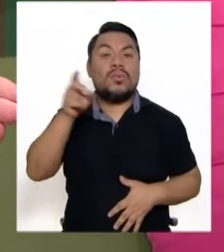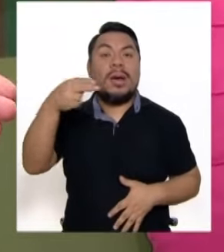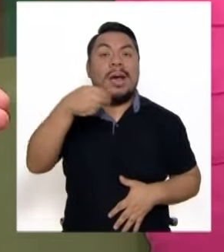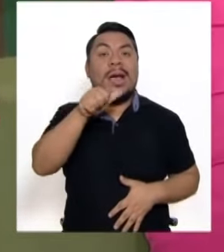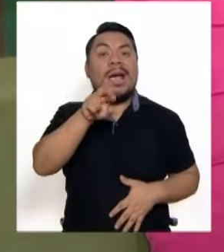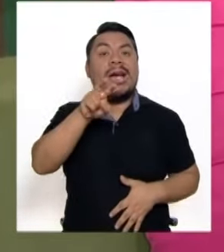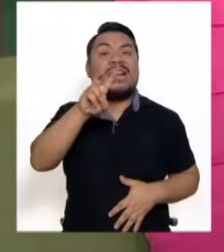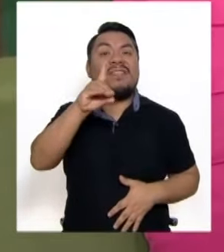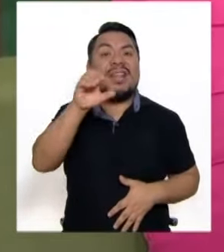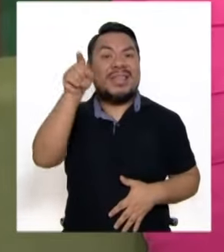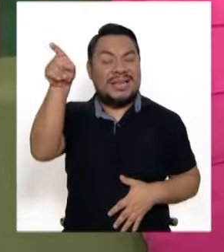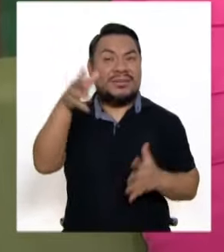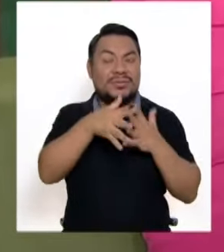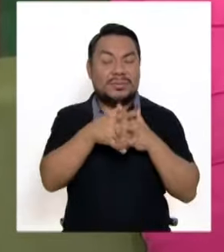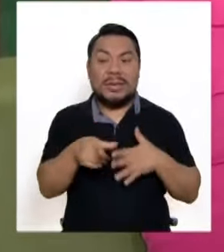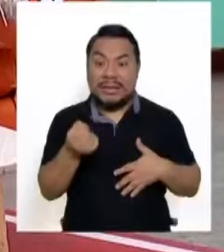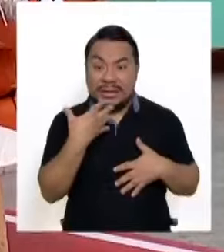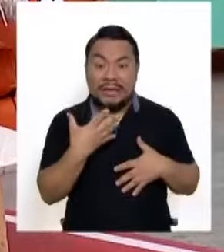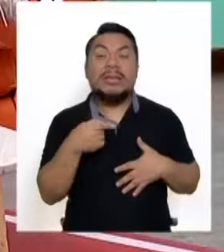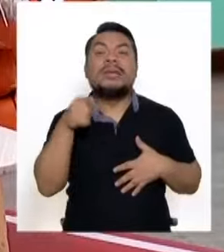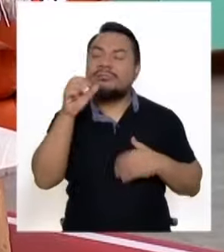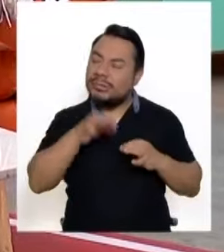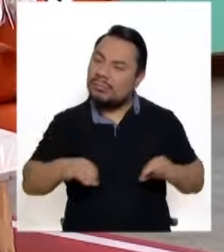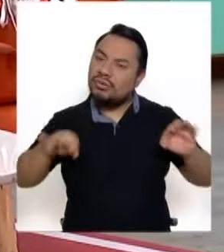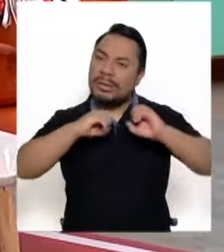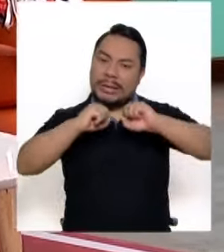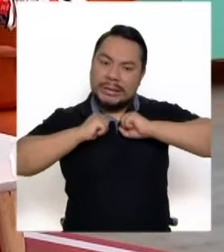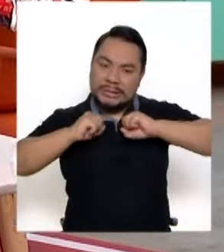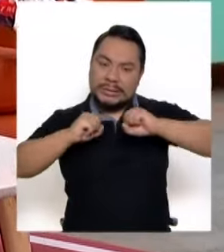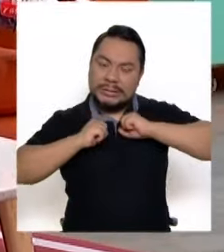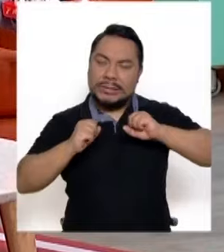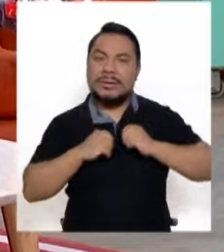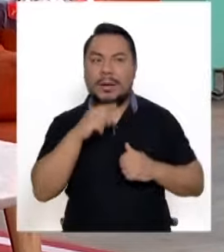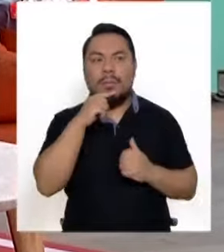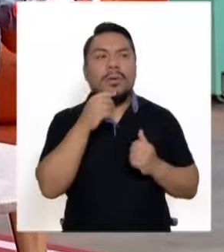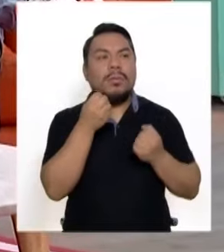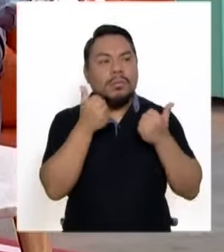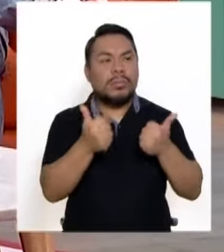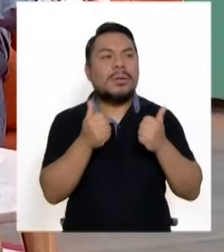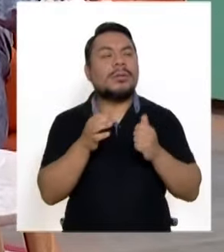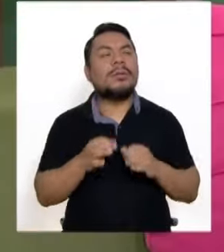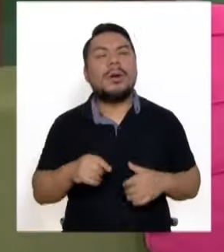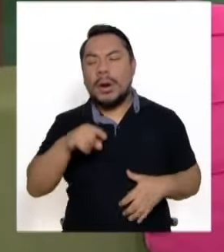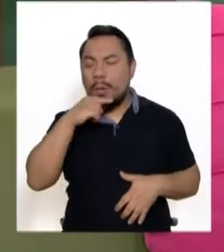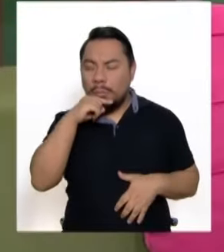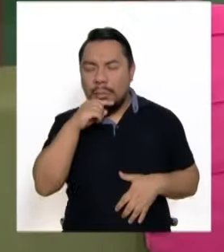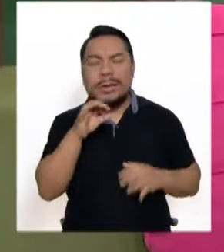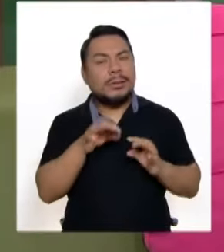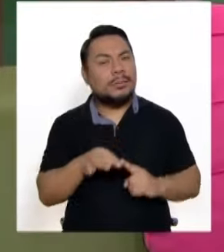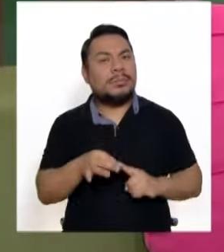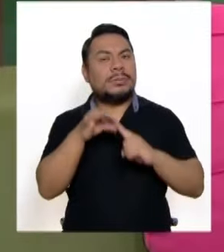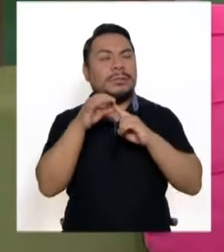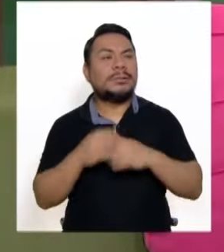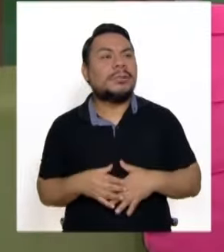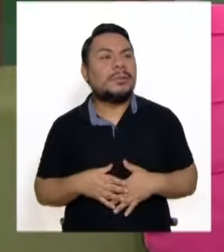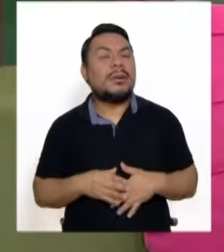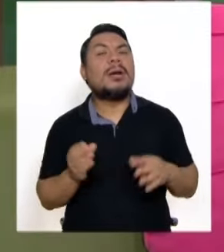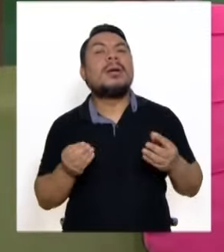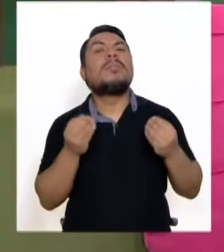indicó. Entonces hoy en día el ejercicio físico sí realmente es muy bueno para las mujeres especialmente, porque